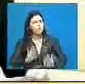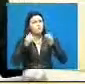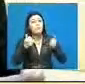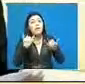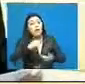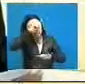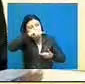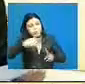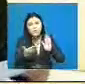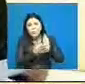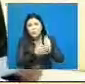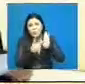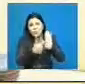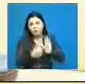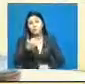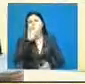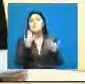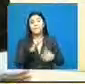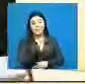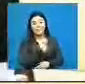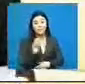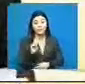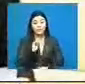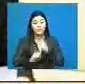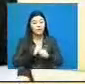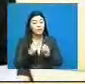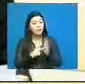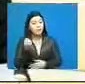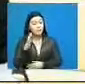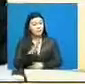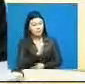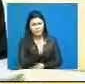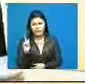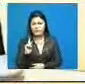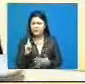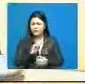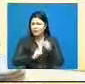las cifras, entre enero y febrero de 2014,